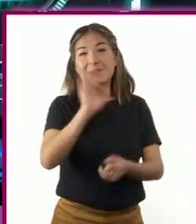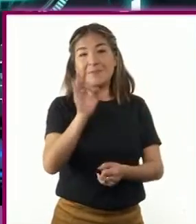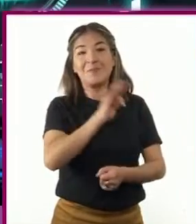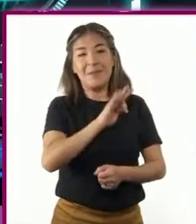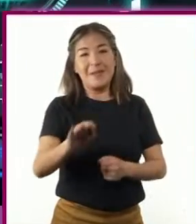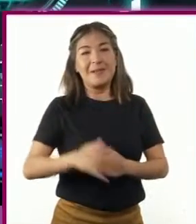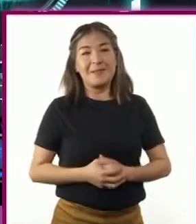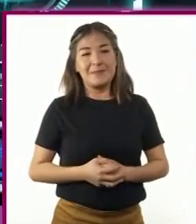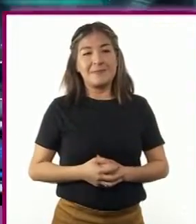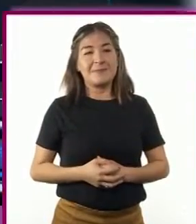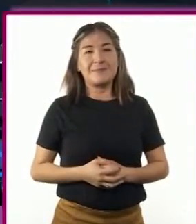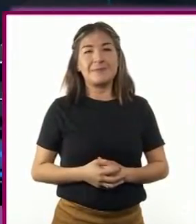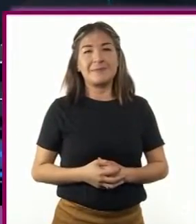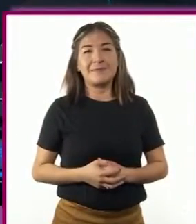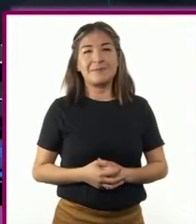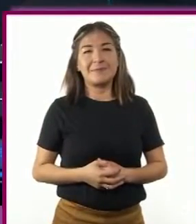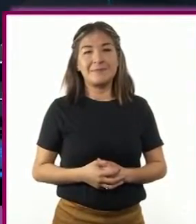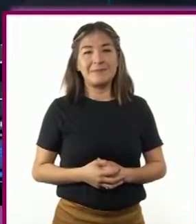cápsula.